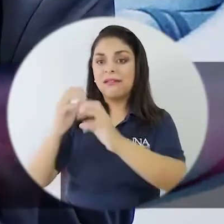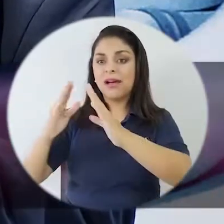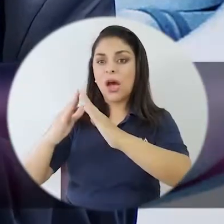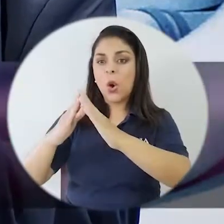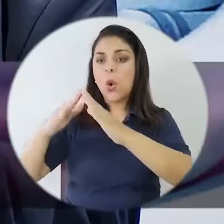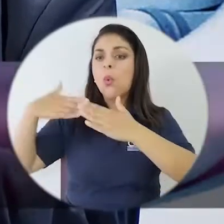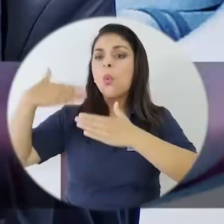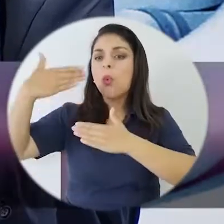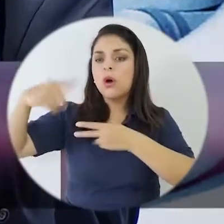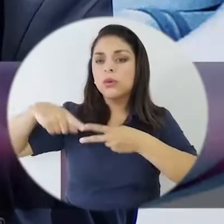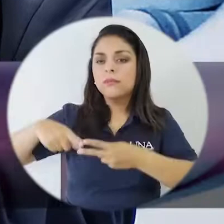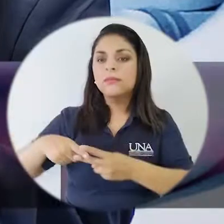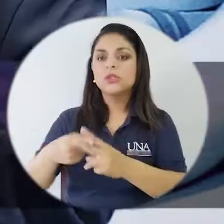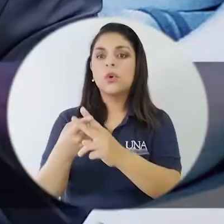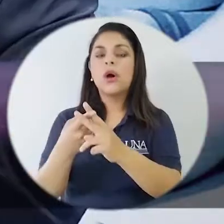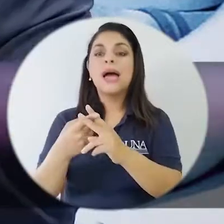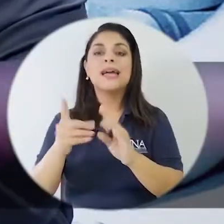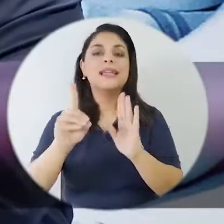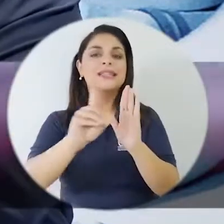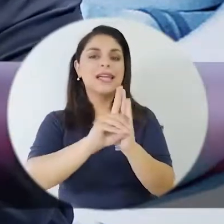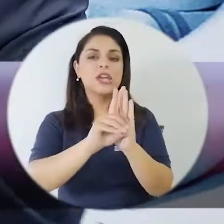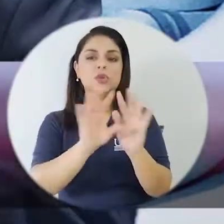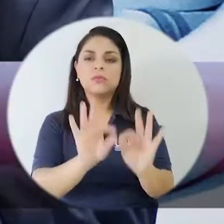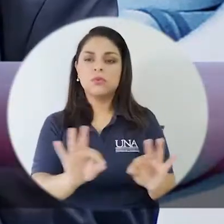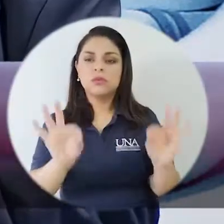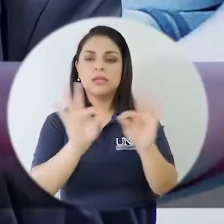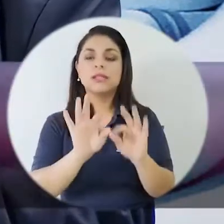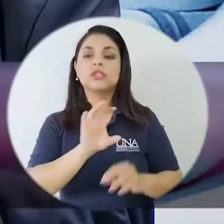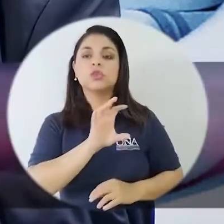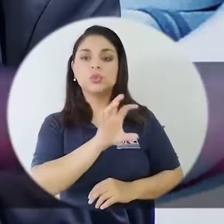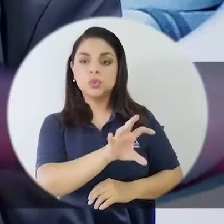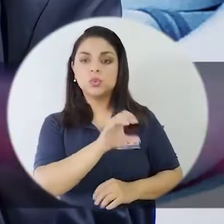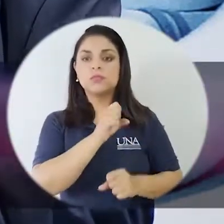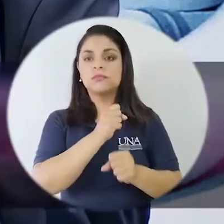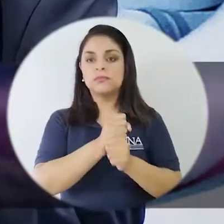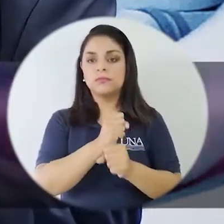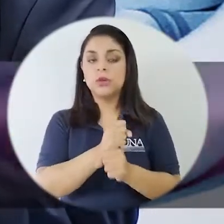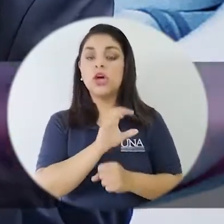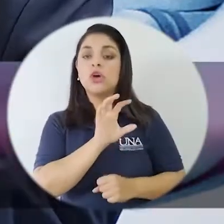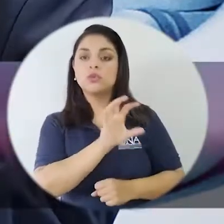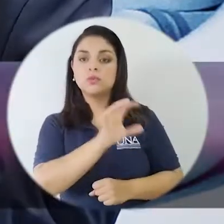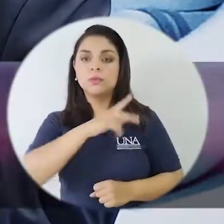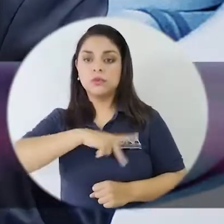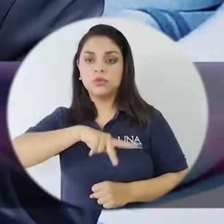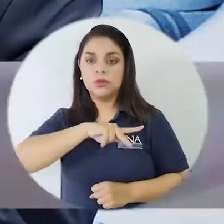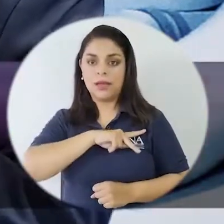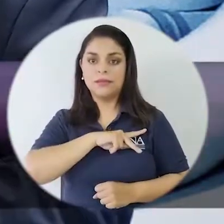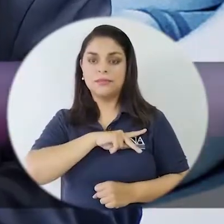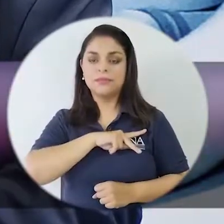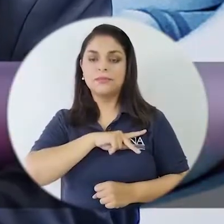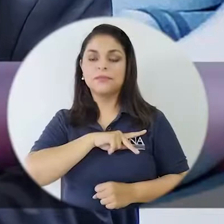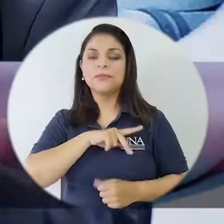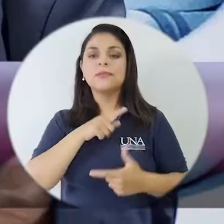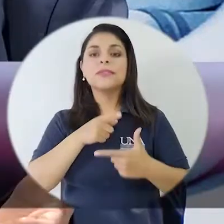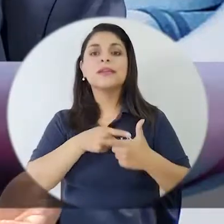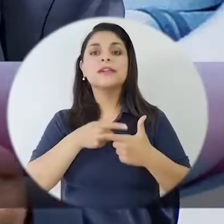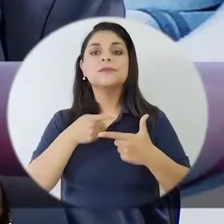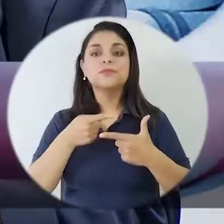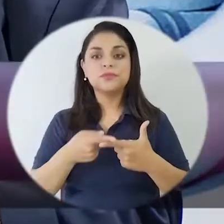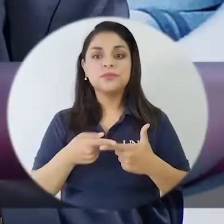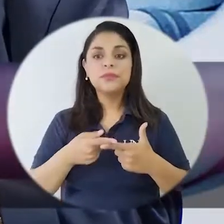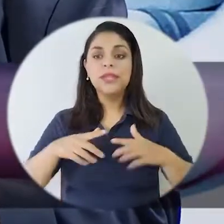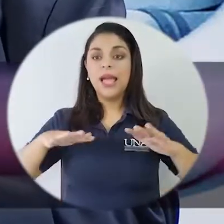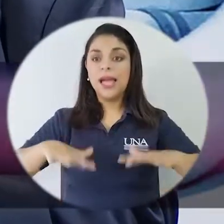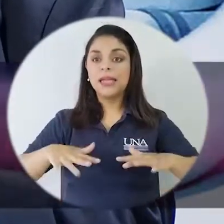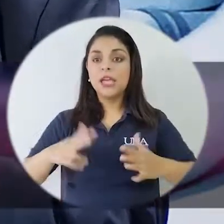en una conciliación de la vida familiar, laboral y personal. Sin embargo, los términos de contratación, como ocurre en